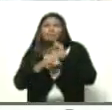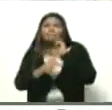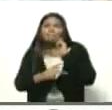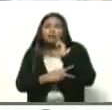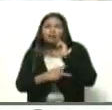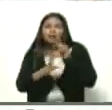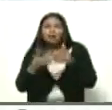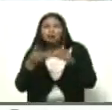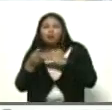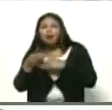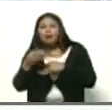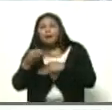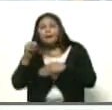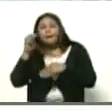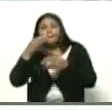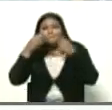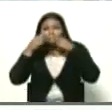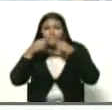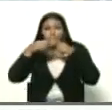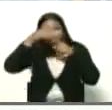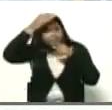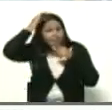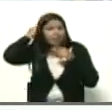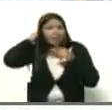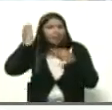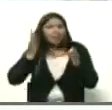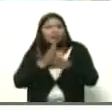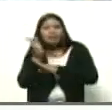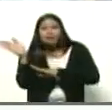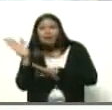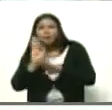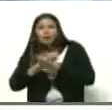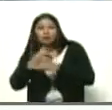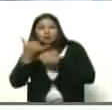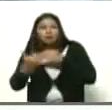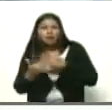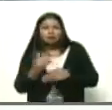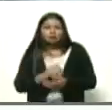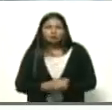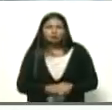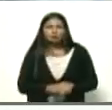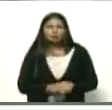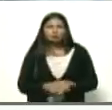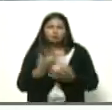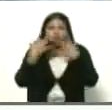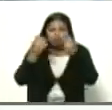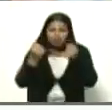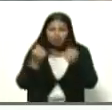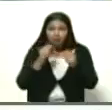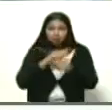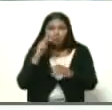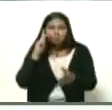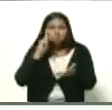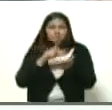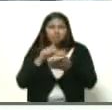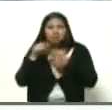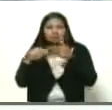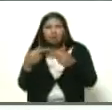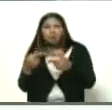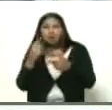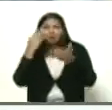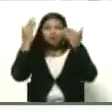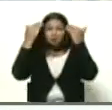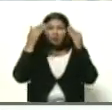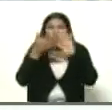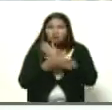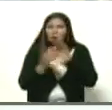que pasa es que ellos la desvían, estratégicamente la desvían, porque ese era el plan, pues. ¿entiendes? Cuando yo llego aquí, que después saludo y tal,